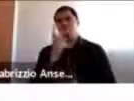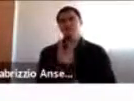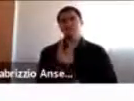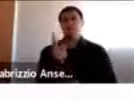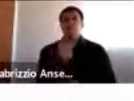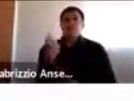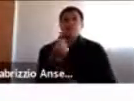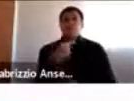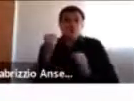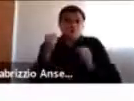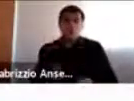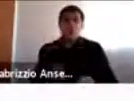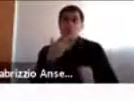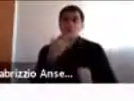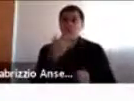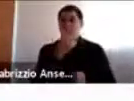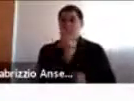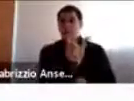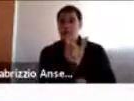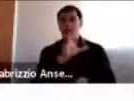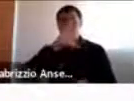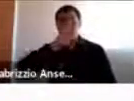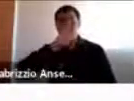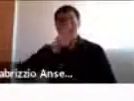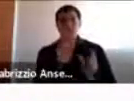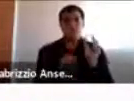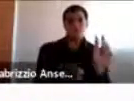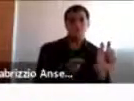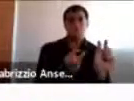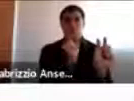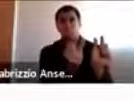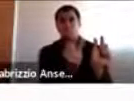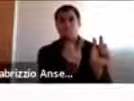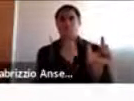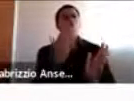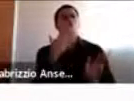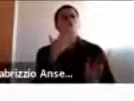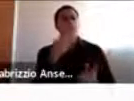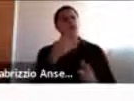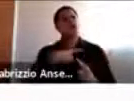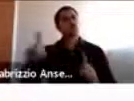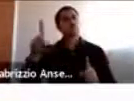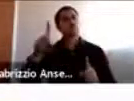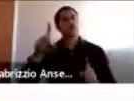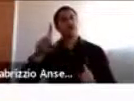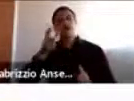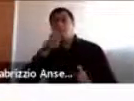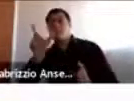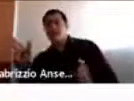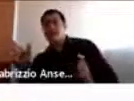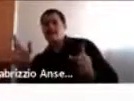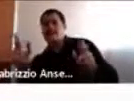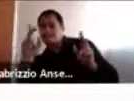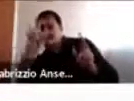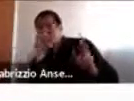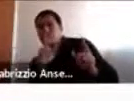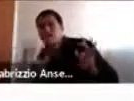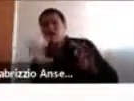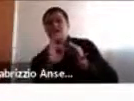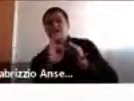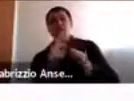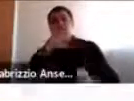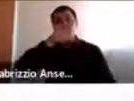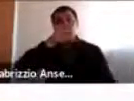sílabas la palabra pato pudiéramos también identificar palabras que riman con pato como pato, dato, saco